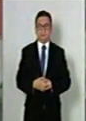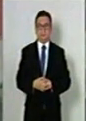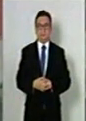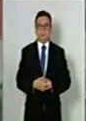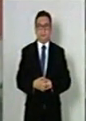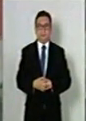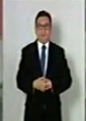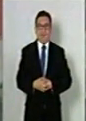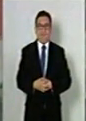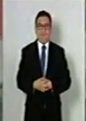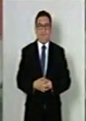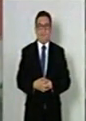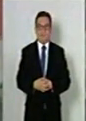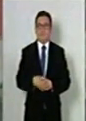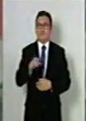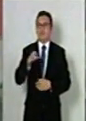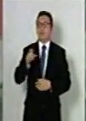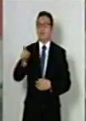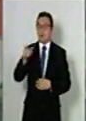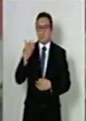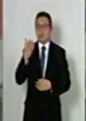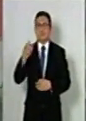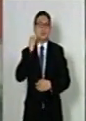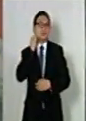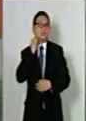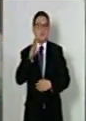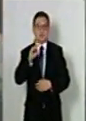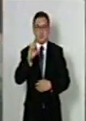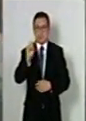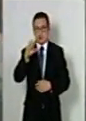Sonido en el escaño, el senador Barbosa. ¿Con qué objeto, senador Barbosa?